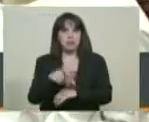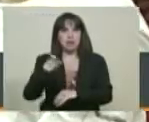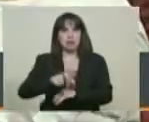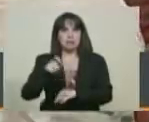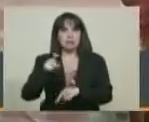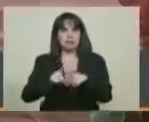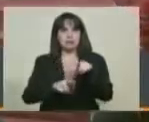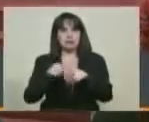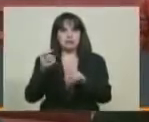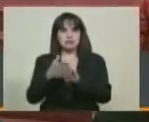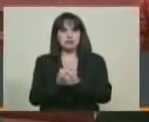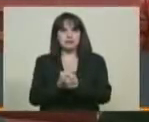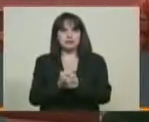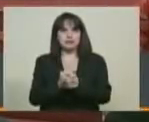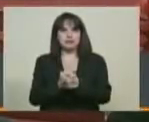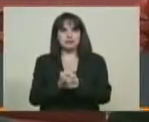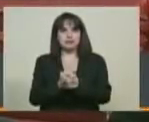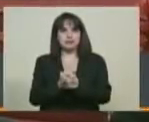las prioridades.